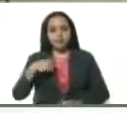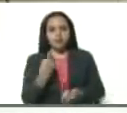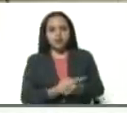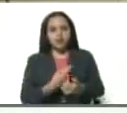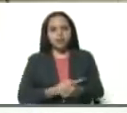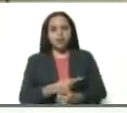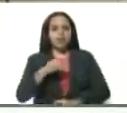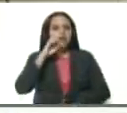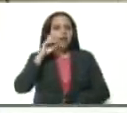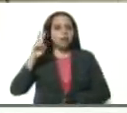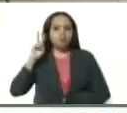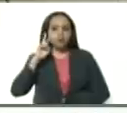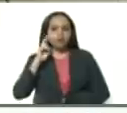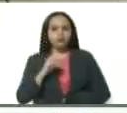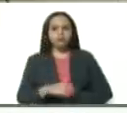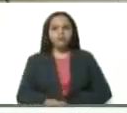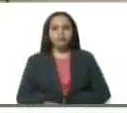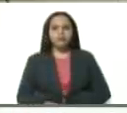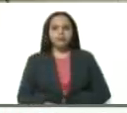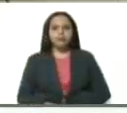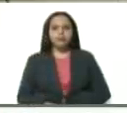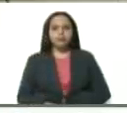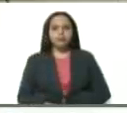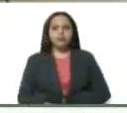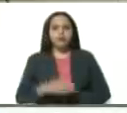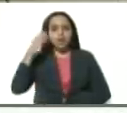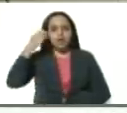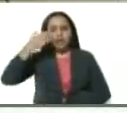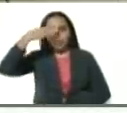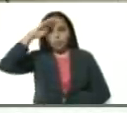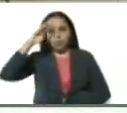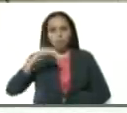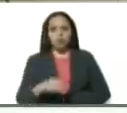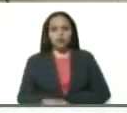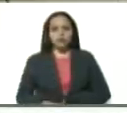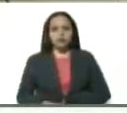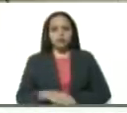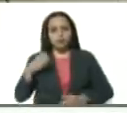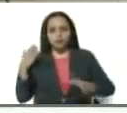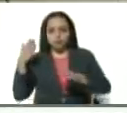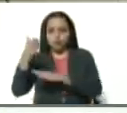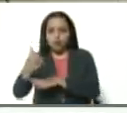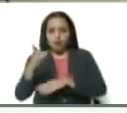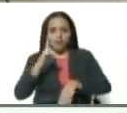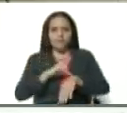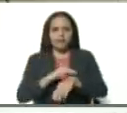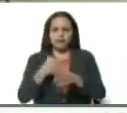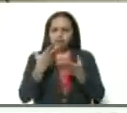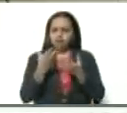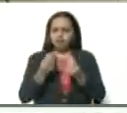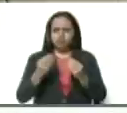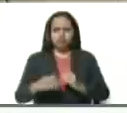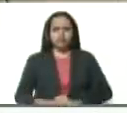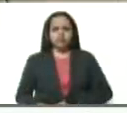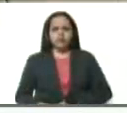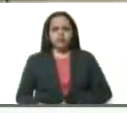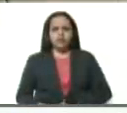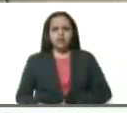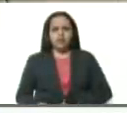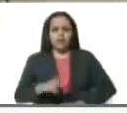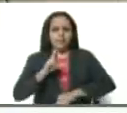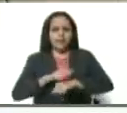Morales Ayma y Cuba, el ALBA. Allá fueron decenas de